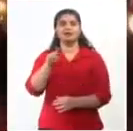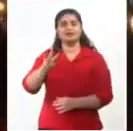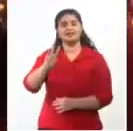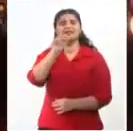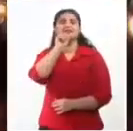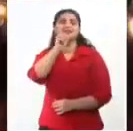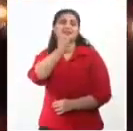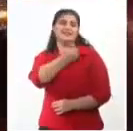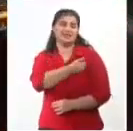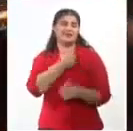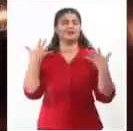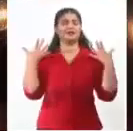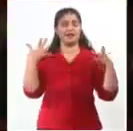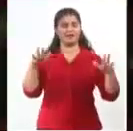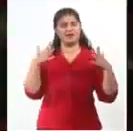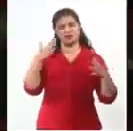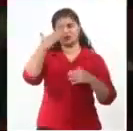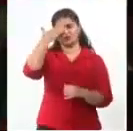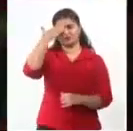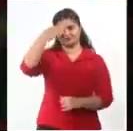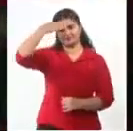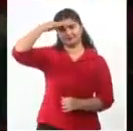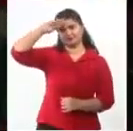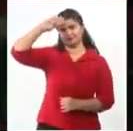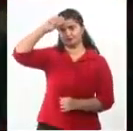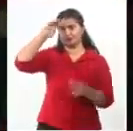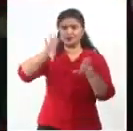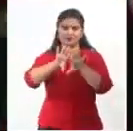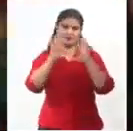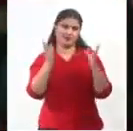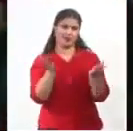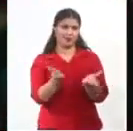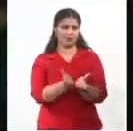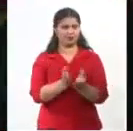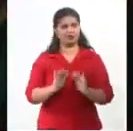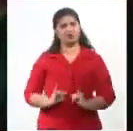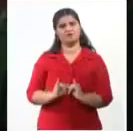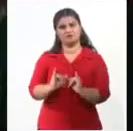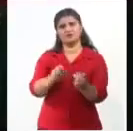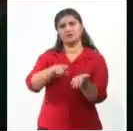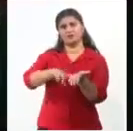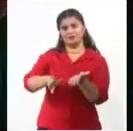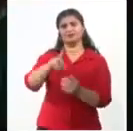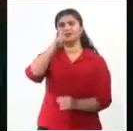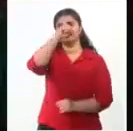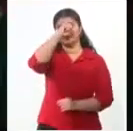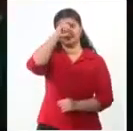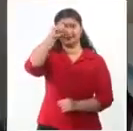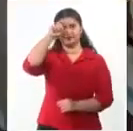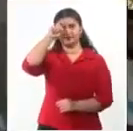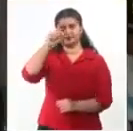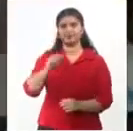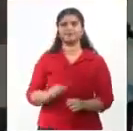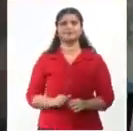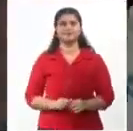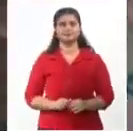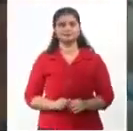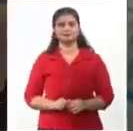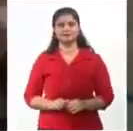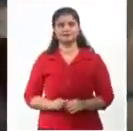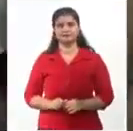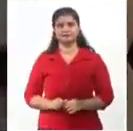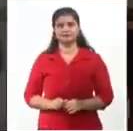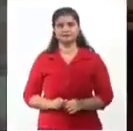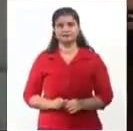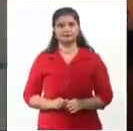aplauso de Cuba y el mundo. En Santi Espíritus, Javier Alejandro Brito, Sistema Informativo